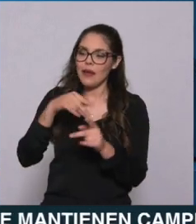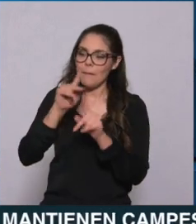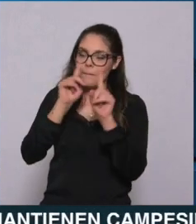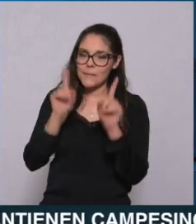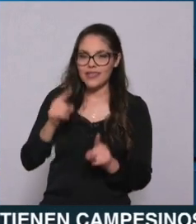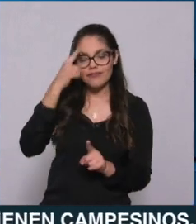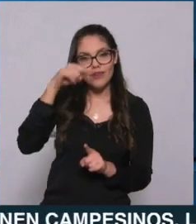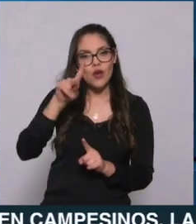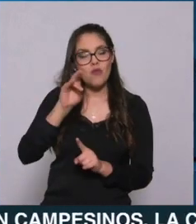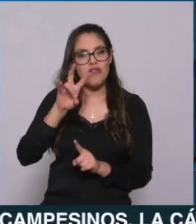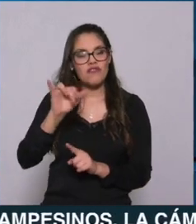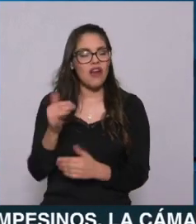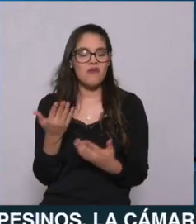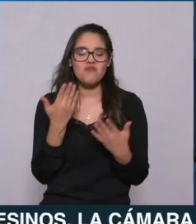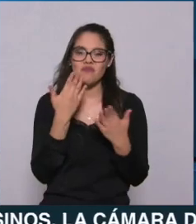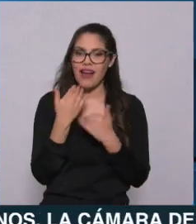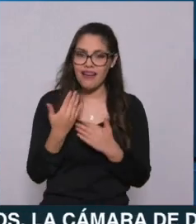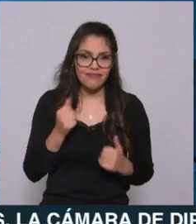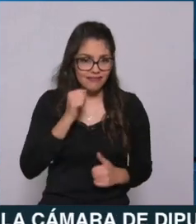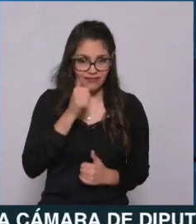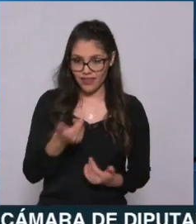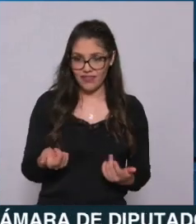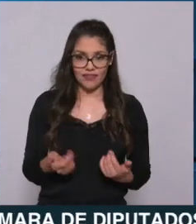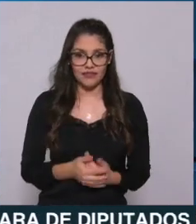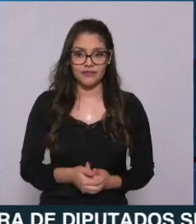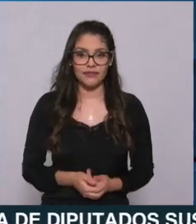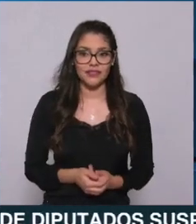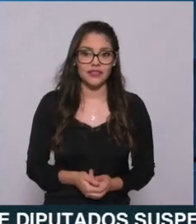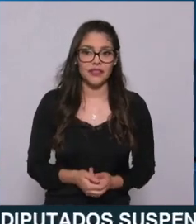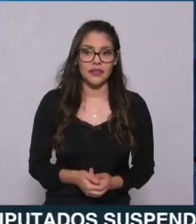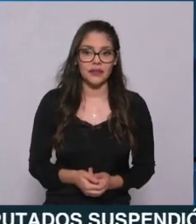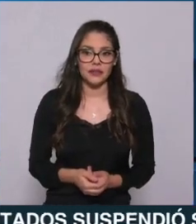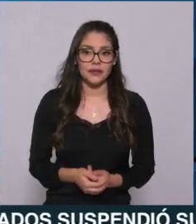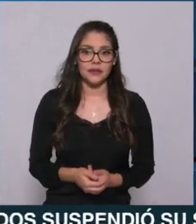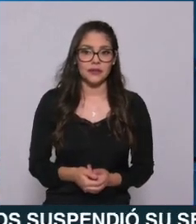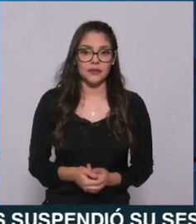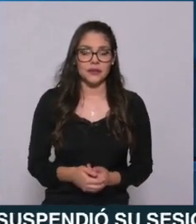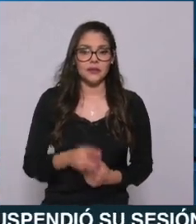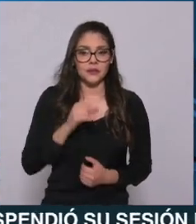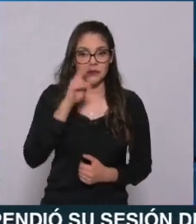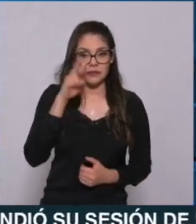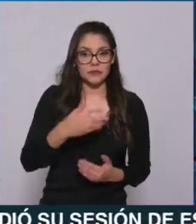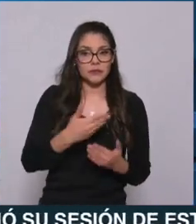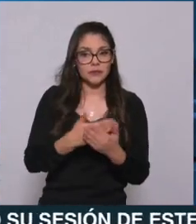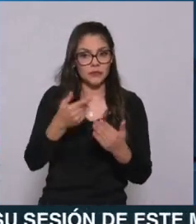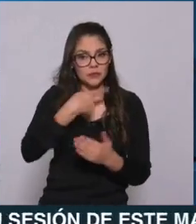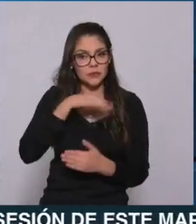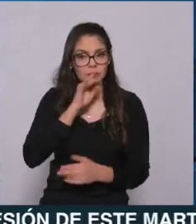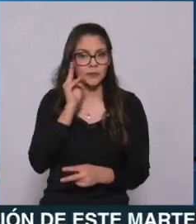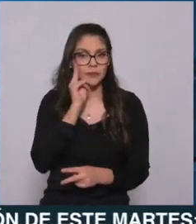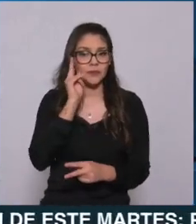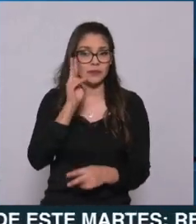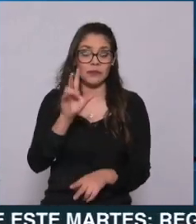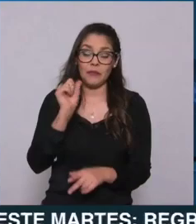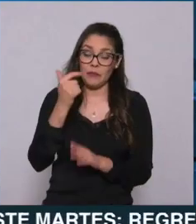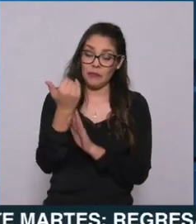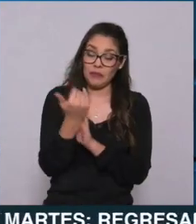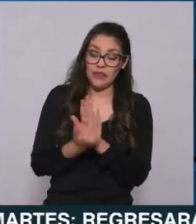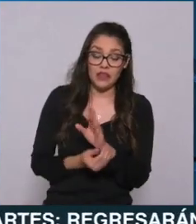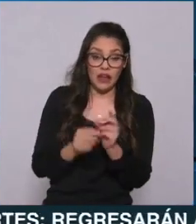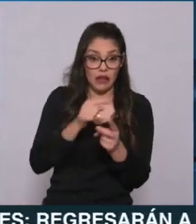calles de Bolivia. Sin duda. De hecho, en este momento nosotros podemos apreciar al menos a 3 grandes